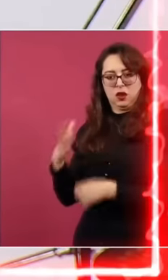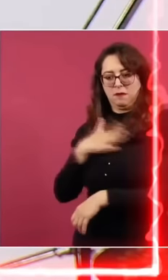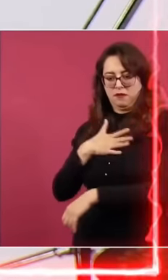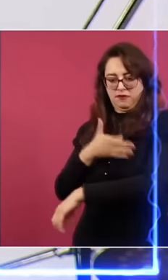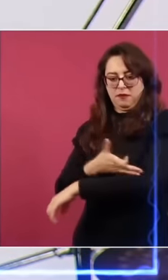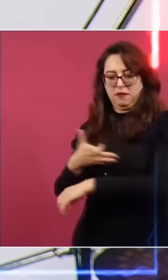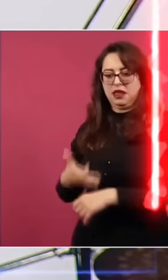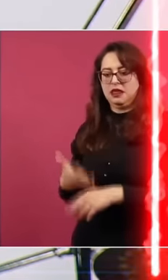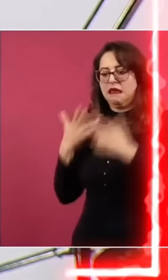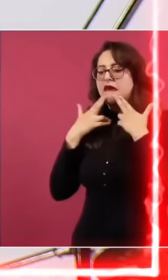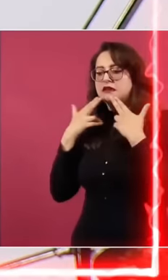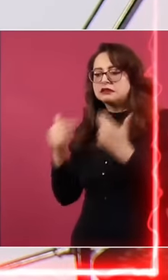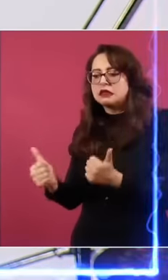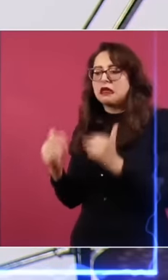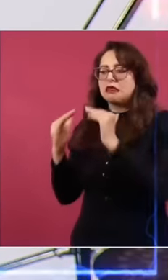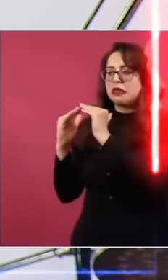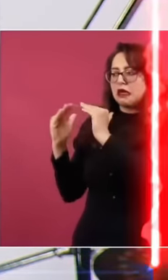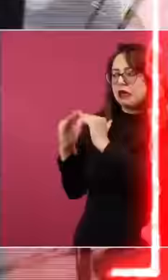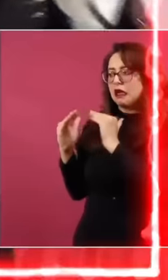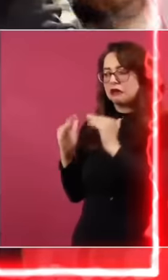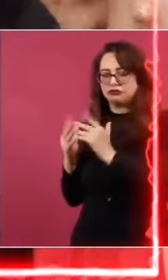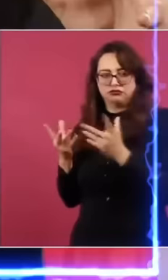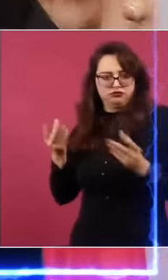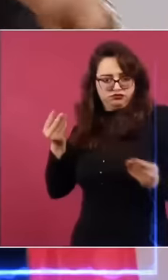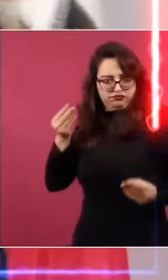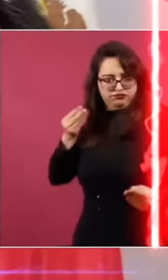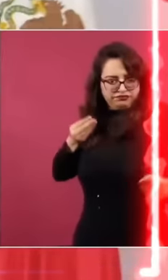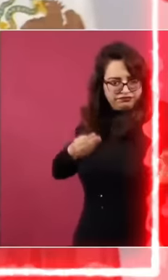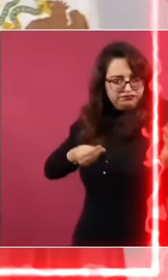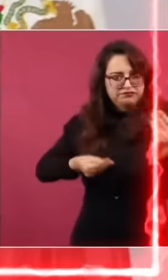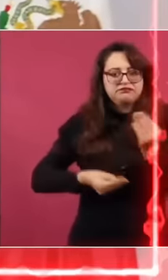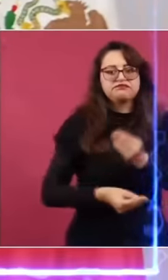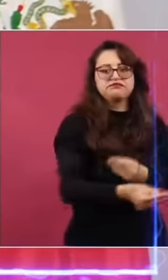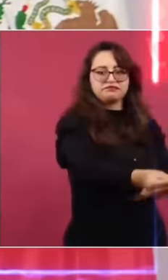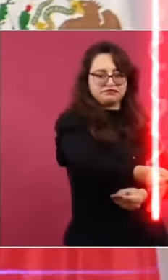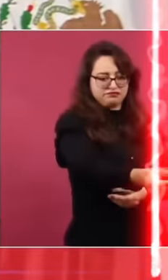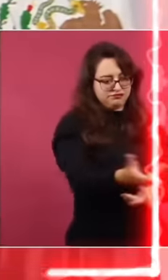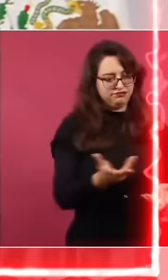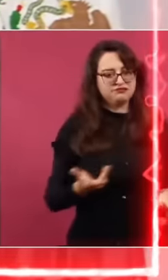familia los bienes de su familia